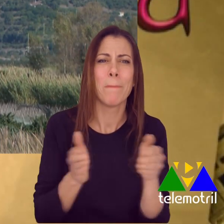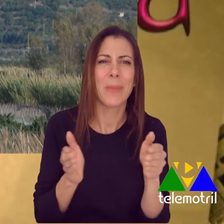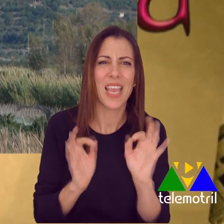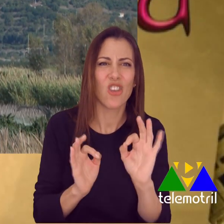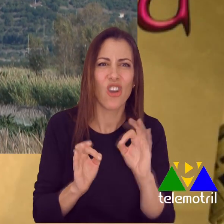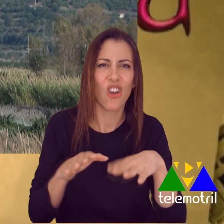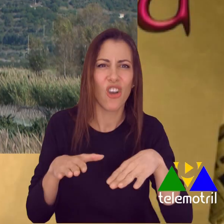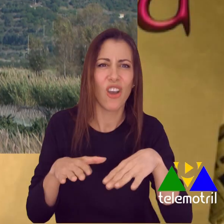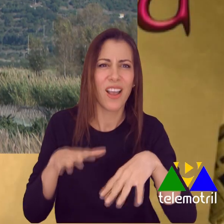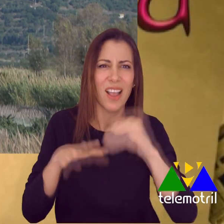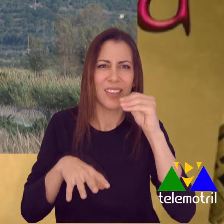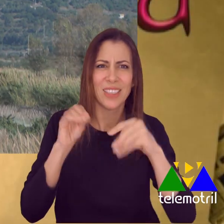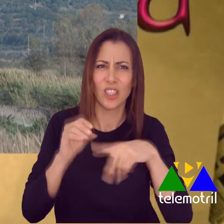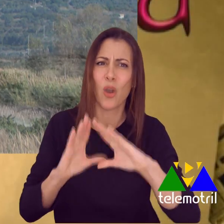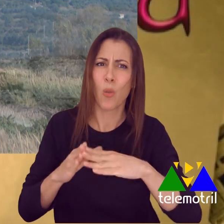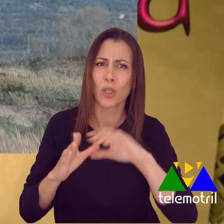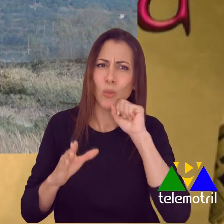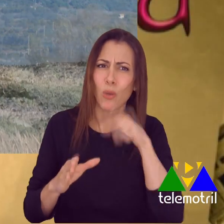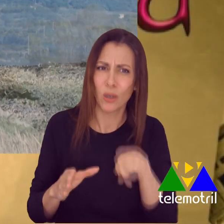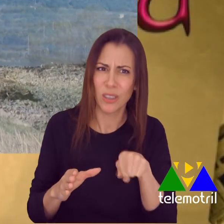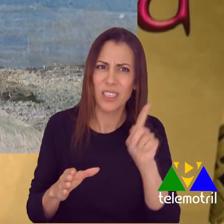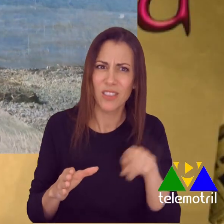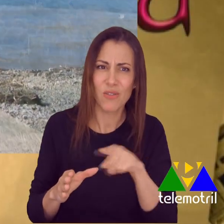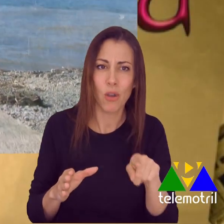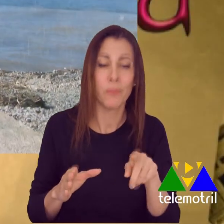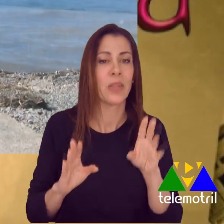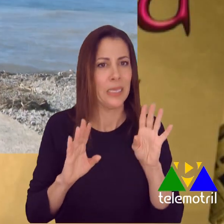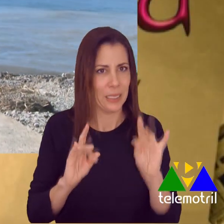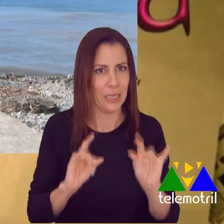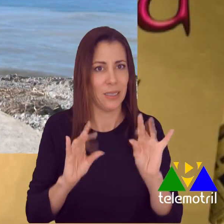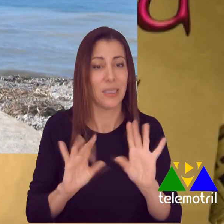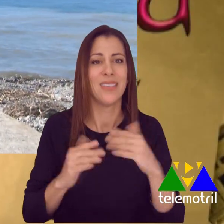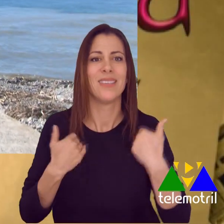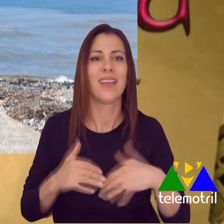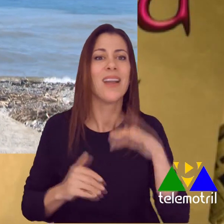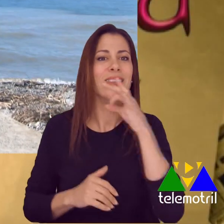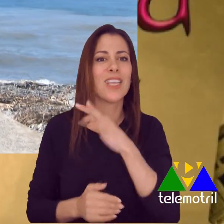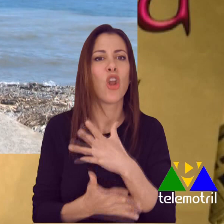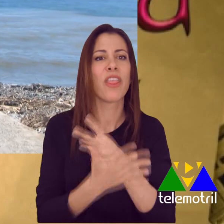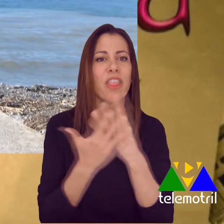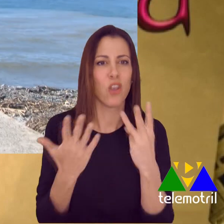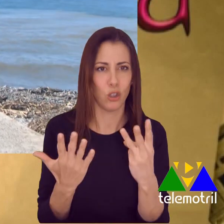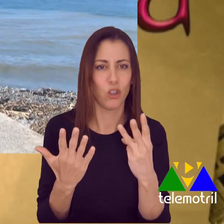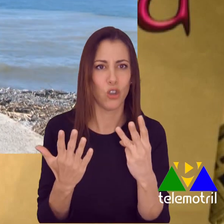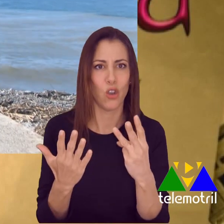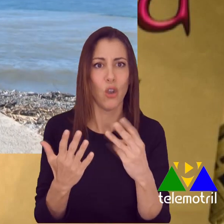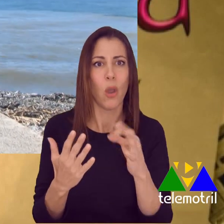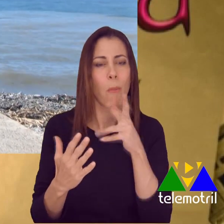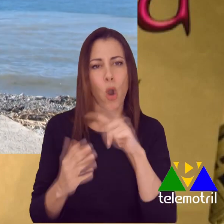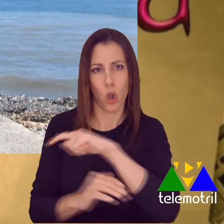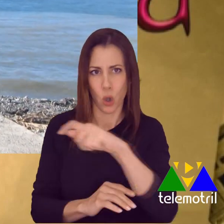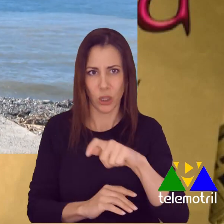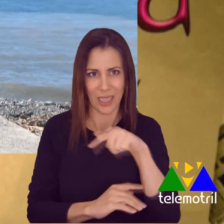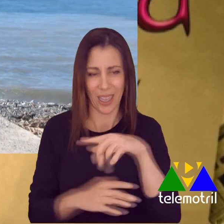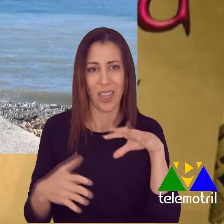pequeño castillito en el puerto de Motril, ¿no? Tuvimos un castillo ya del siglo XVIII, una batería costera del